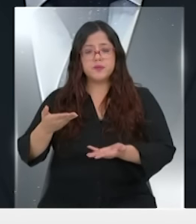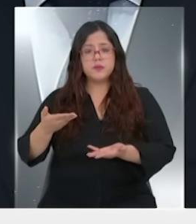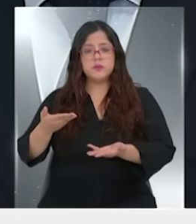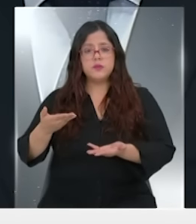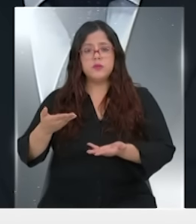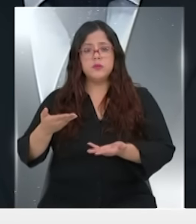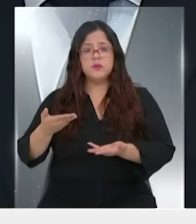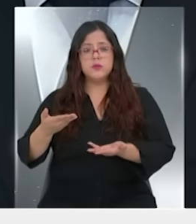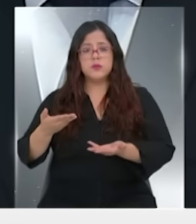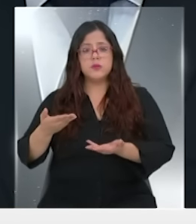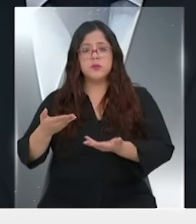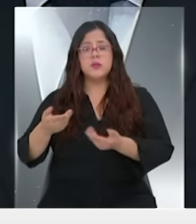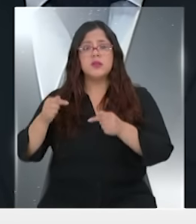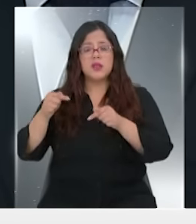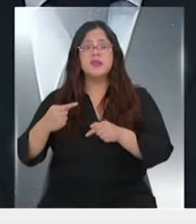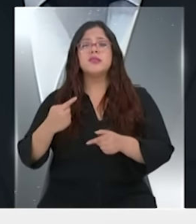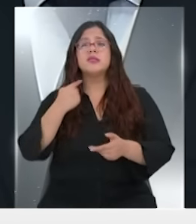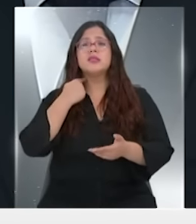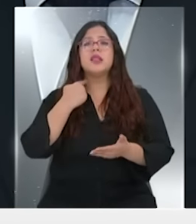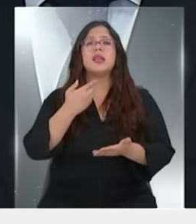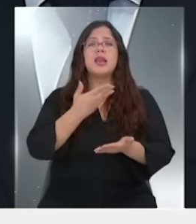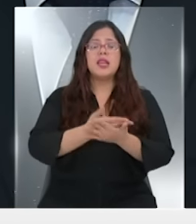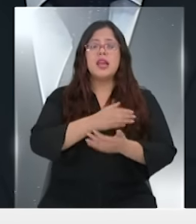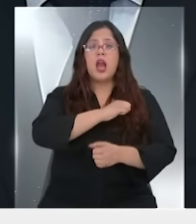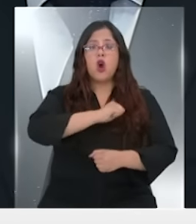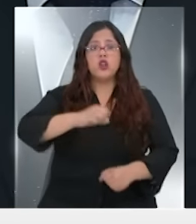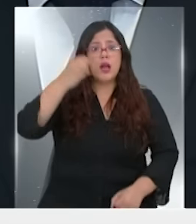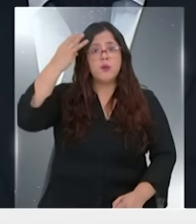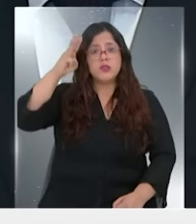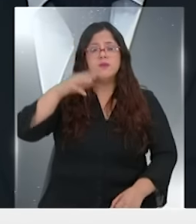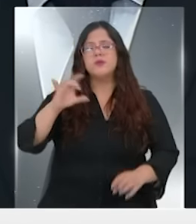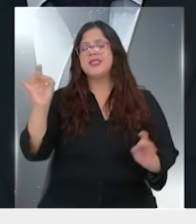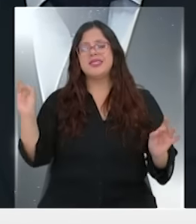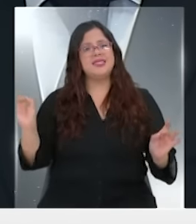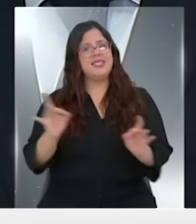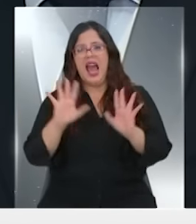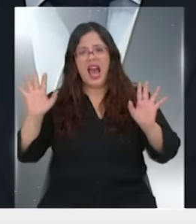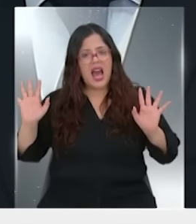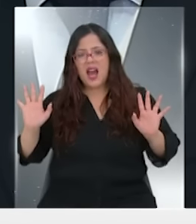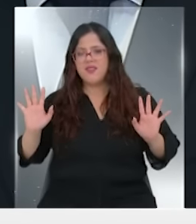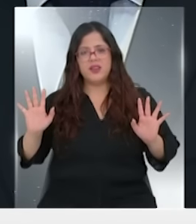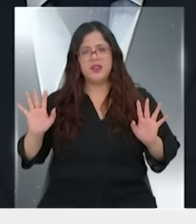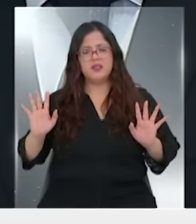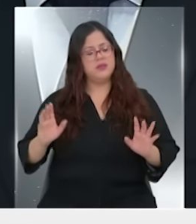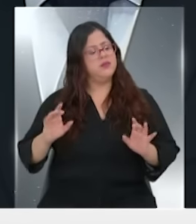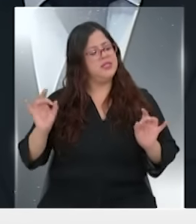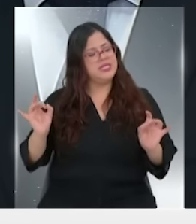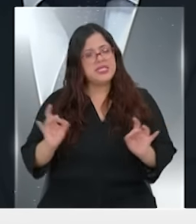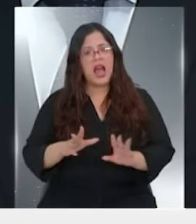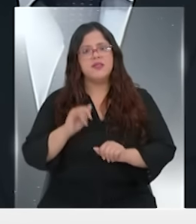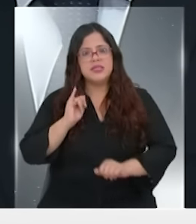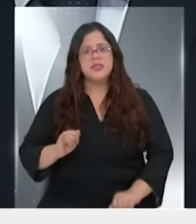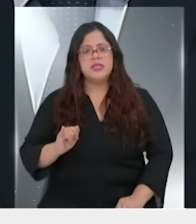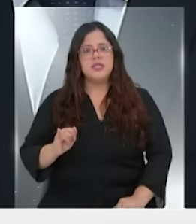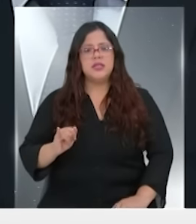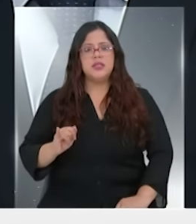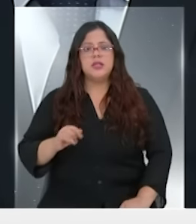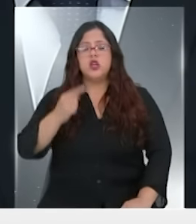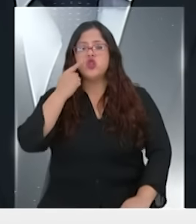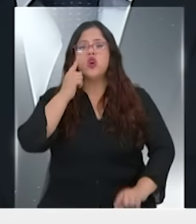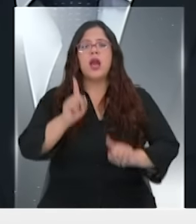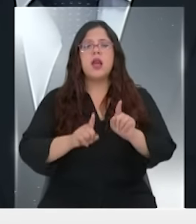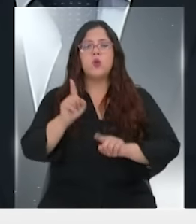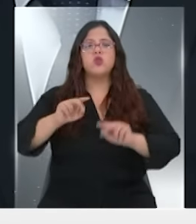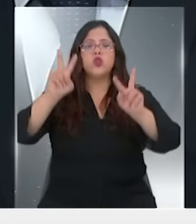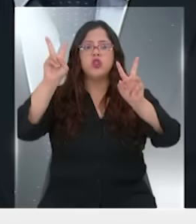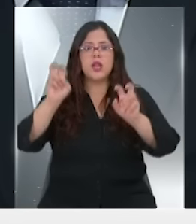que son origen de la denuncia y de la querella contra el ex subsecretario Monsalve, son graves, son gravísimos en sí mismo. En segundo, algunas acciones